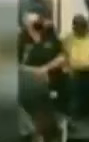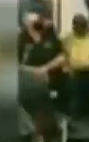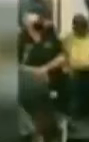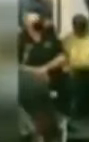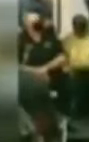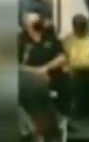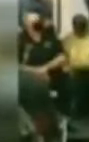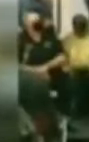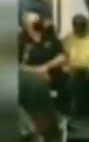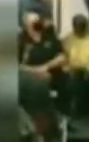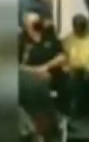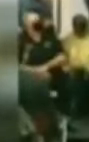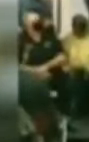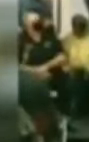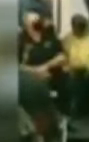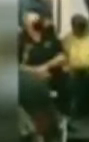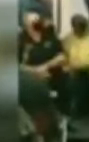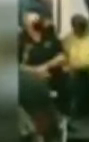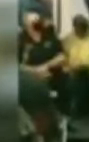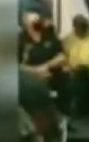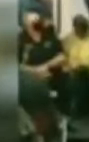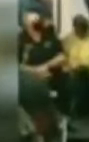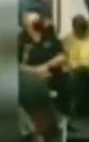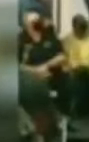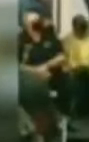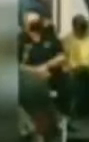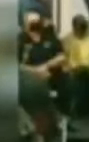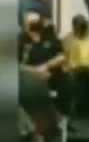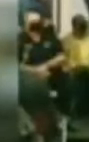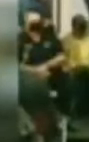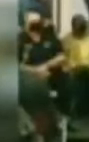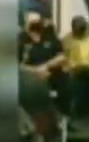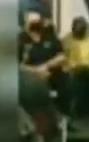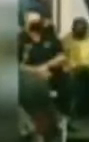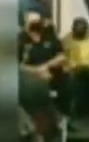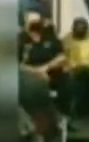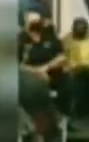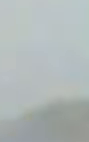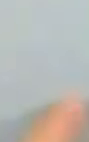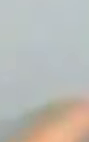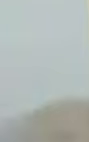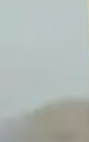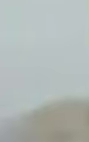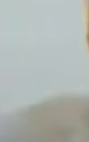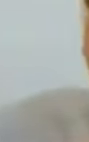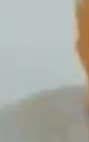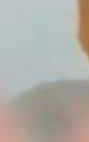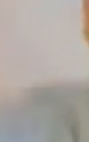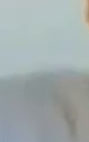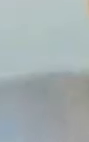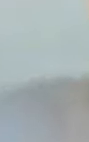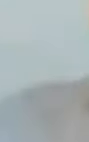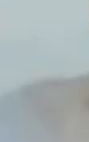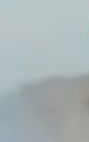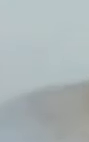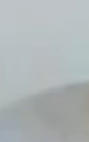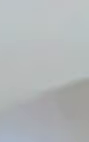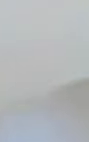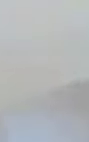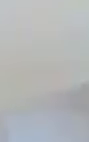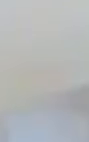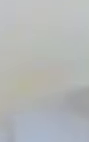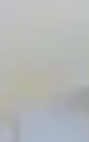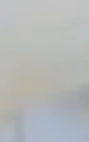El virus, dado que la dictadura le puso todo tipo de bloqueos para entregar visas. La valedora de